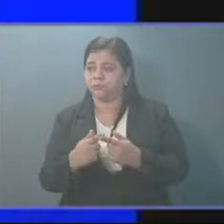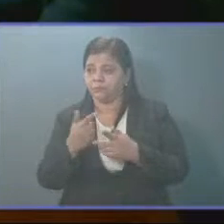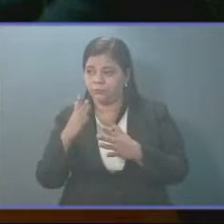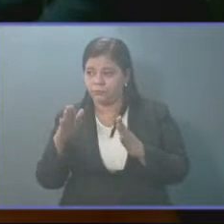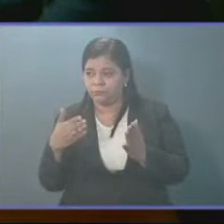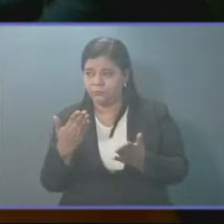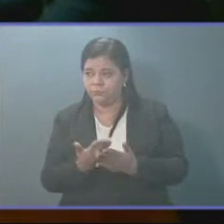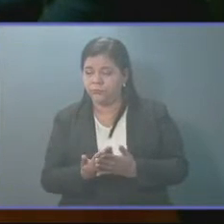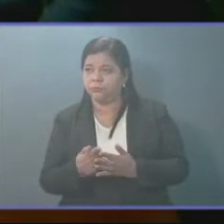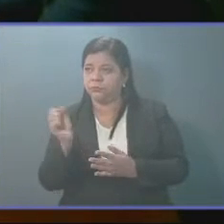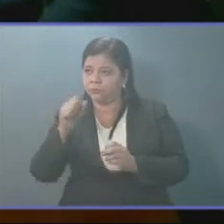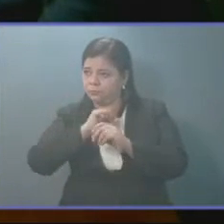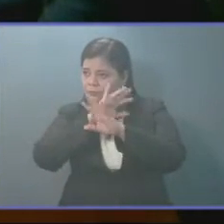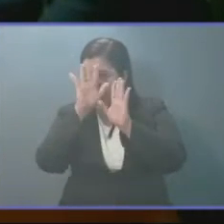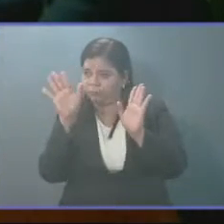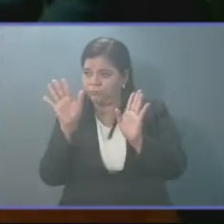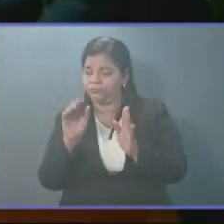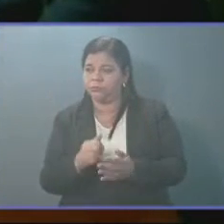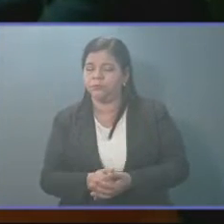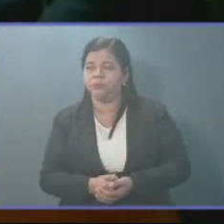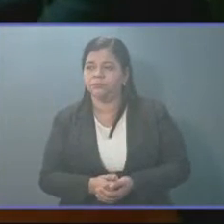entiendo.